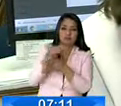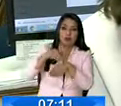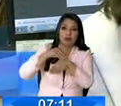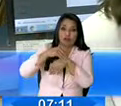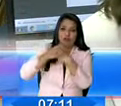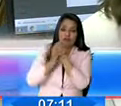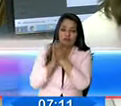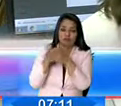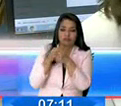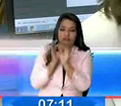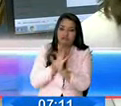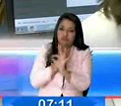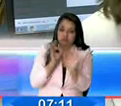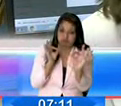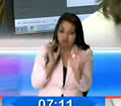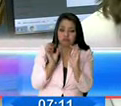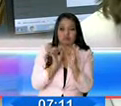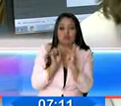o